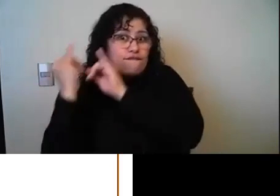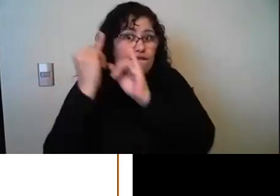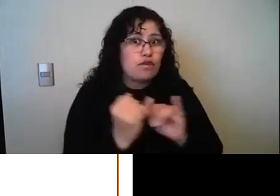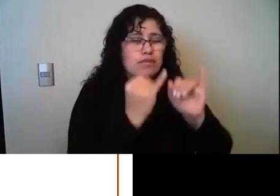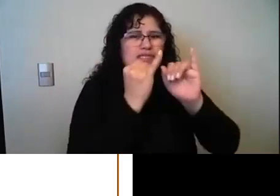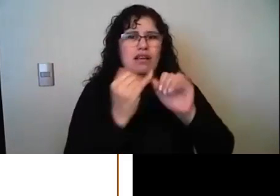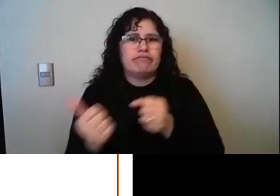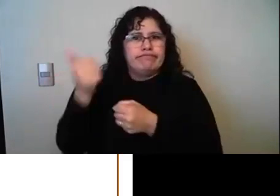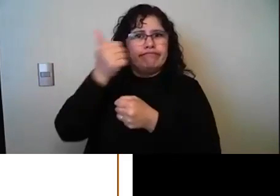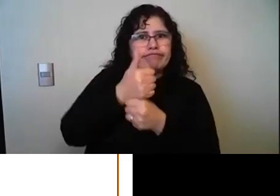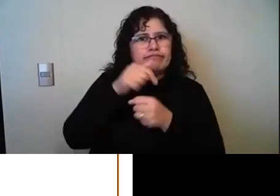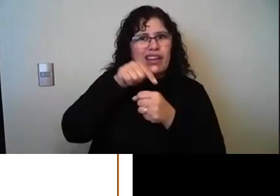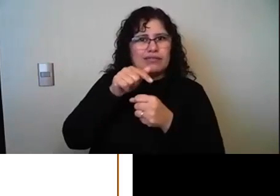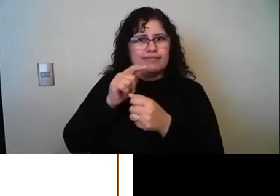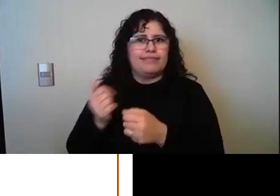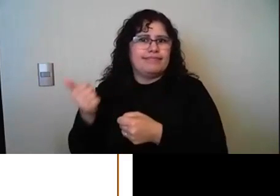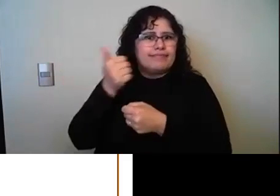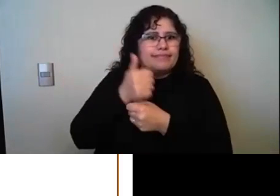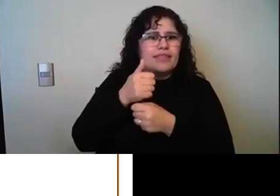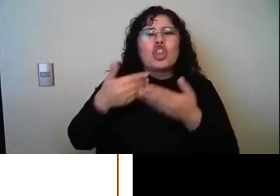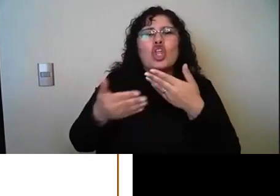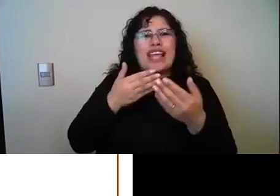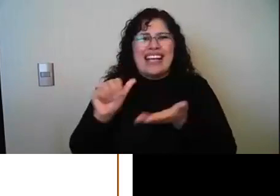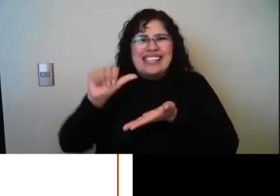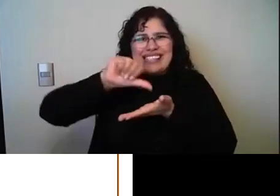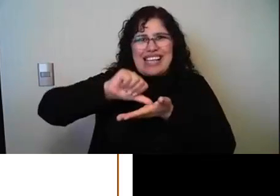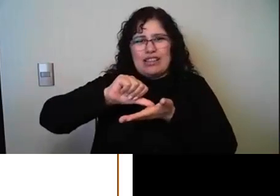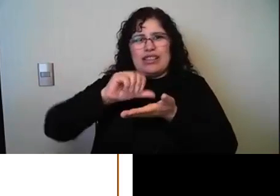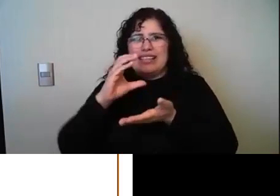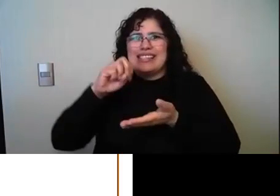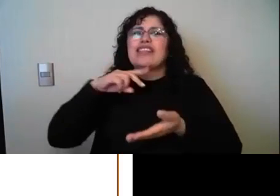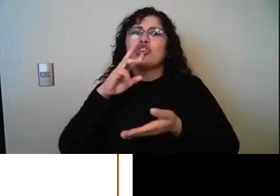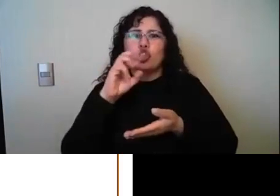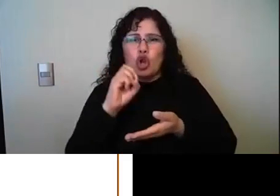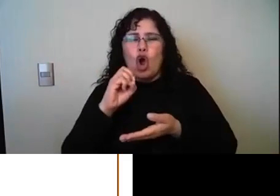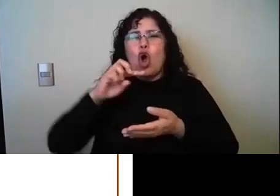el centro propioceptivo y que correspondía a información